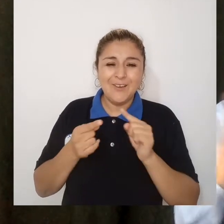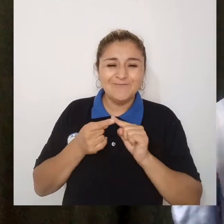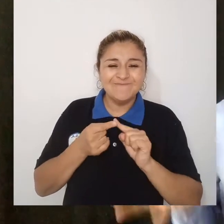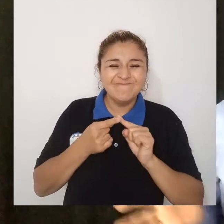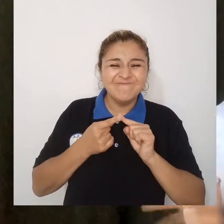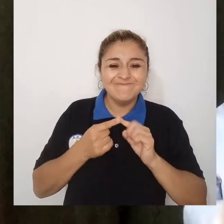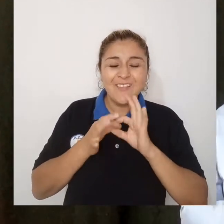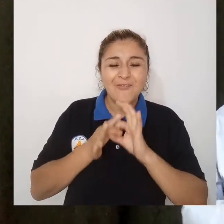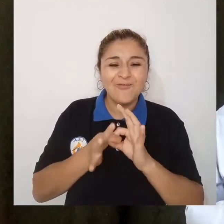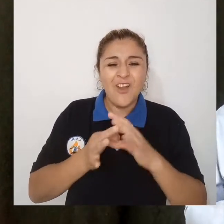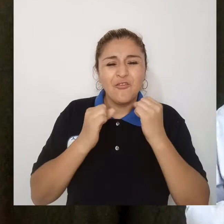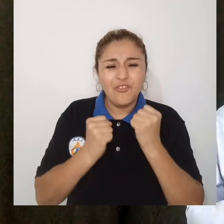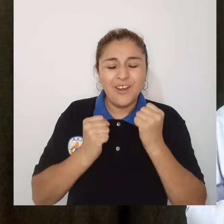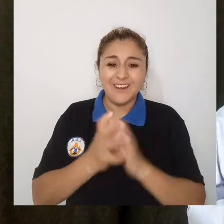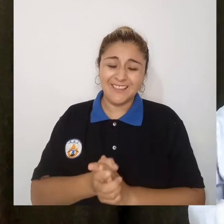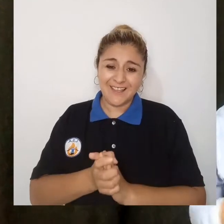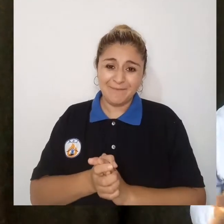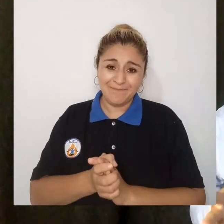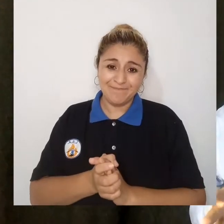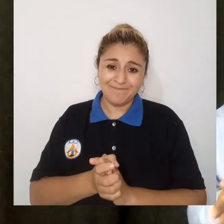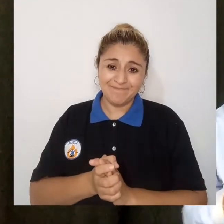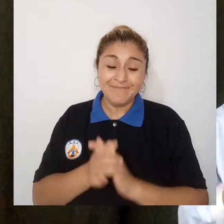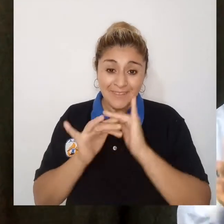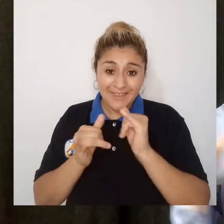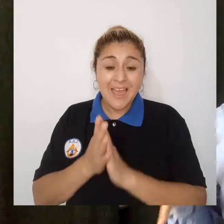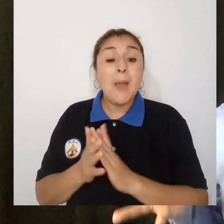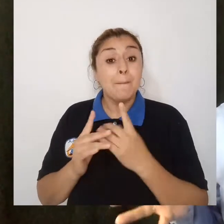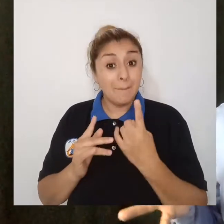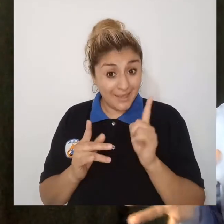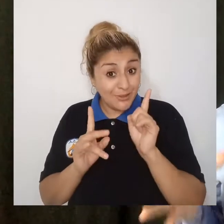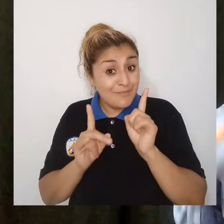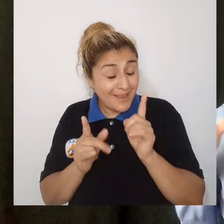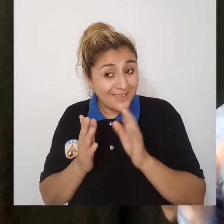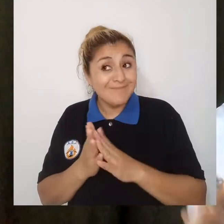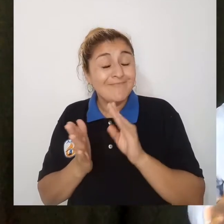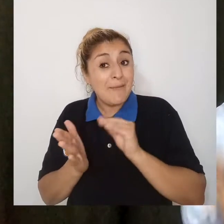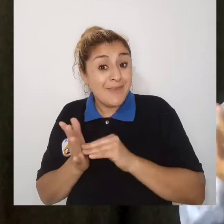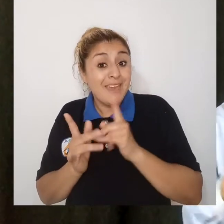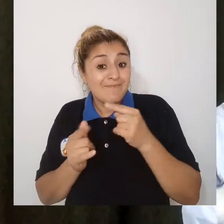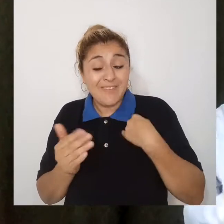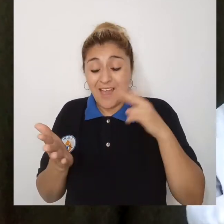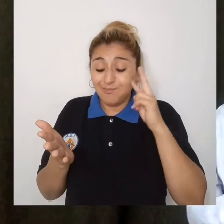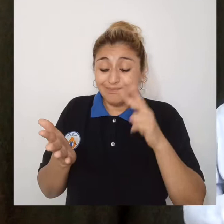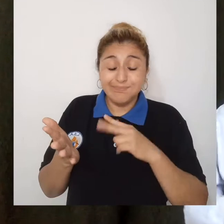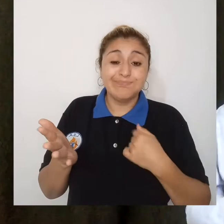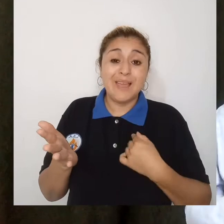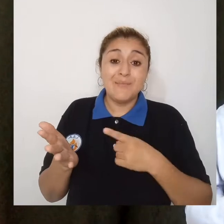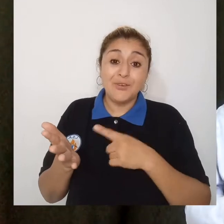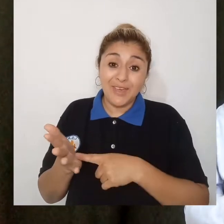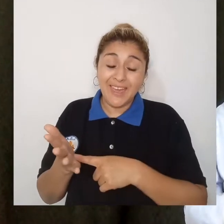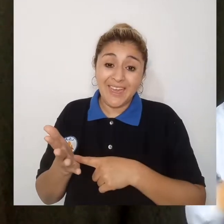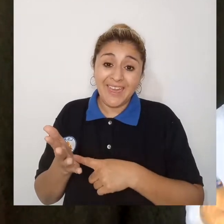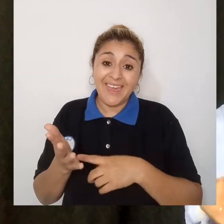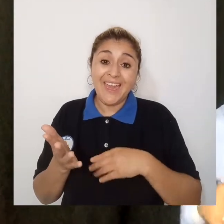obviamente no fue todo color de error de rosa no fue todo bien hay a veces muchas necesidades como las que le dimos recién